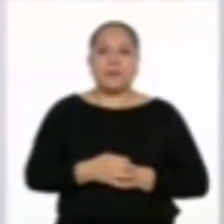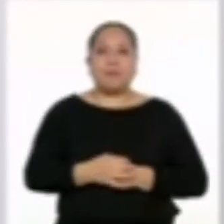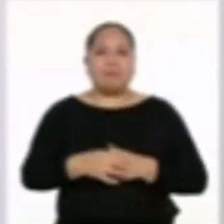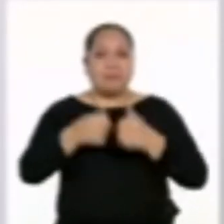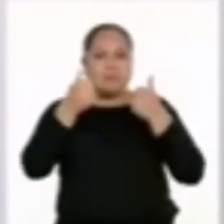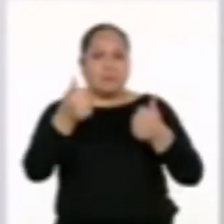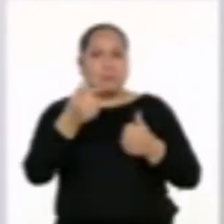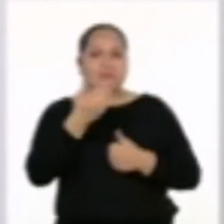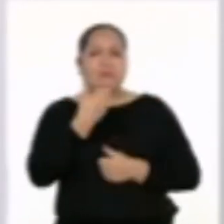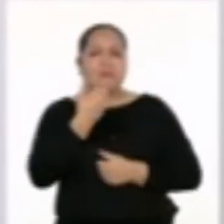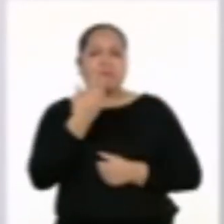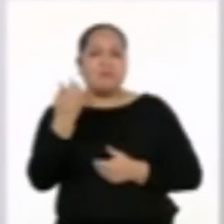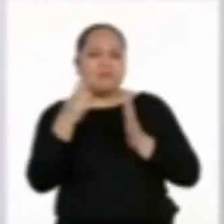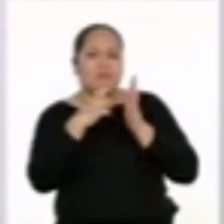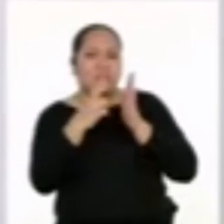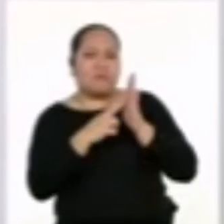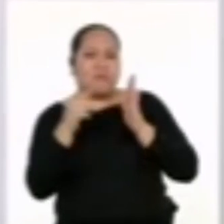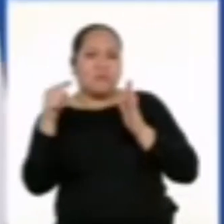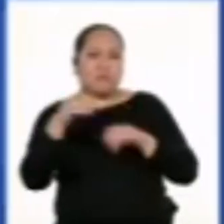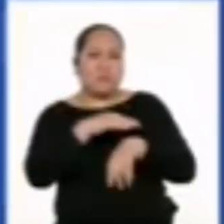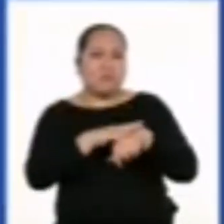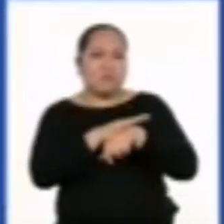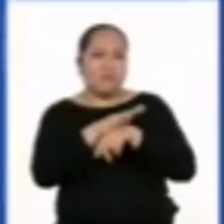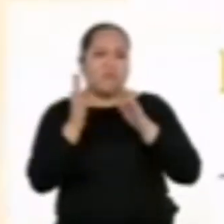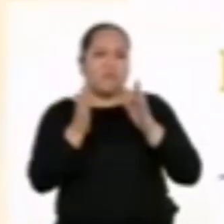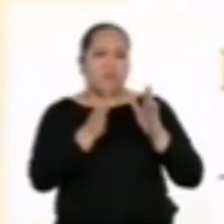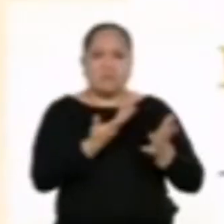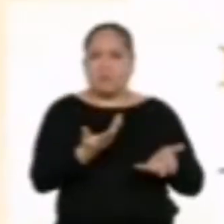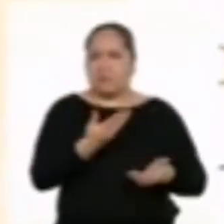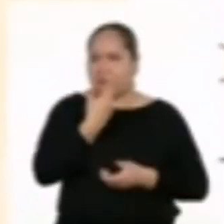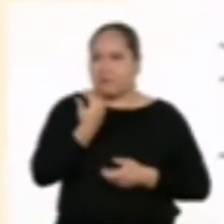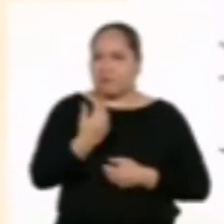Bien, ¿y a quién estará dirigido nuestro plan de mejora?